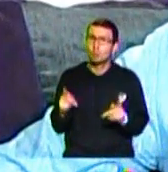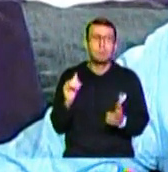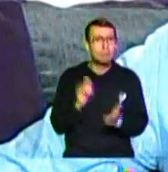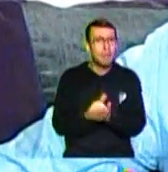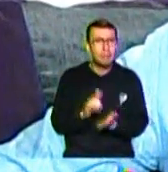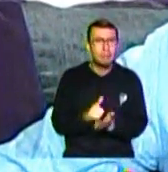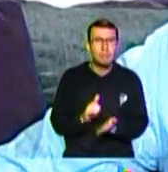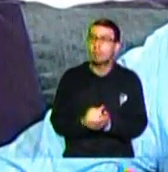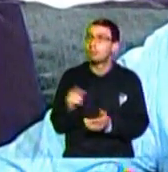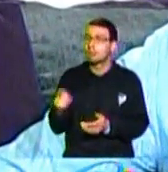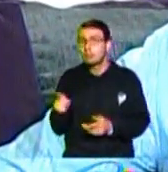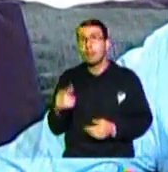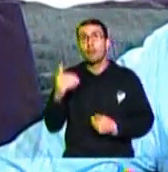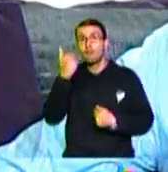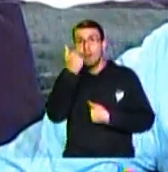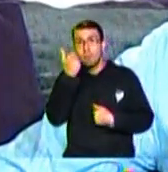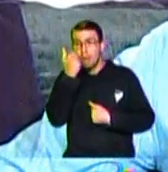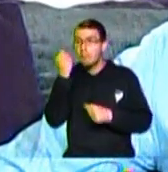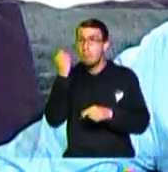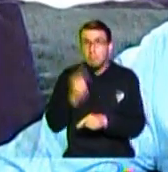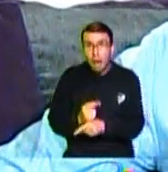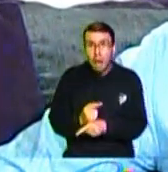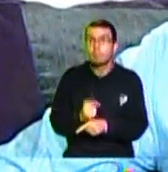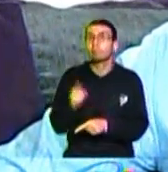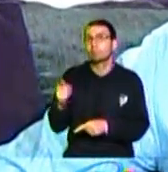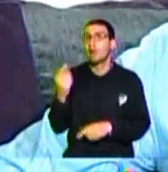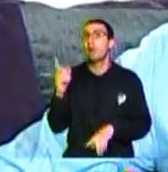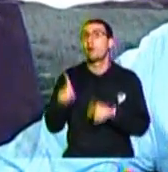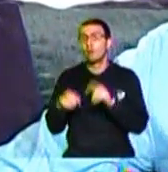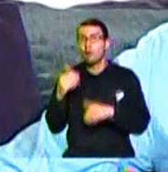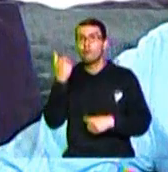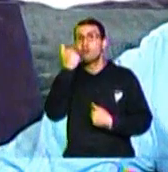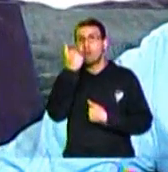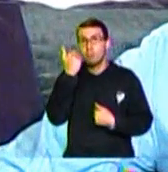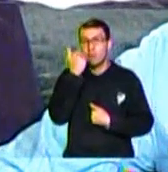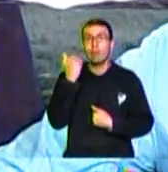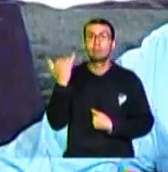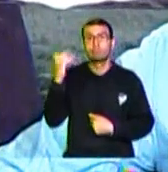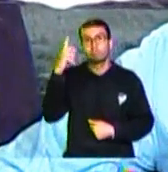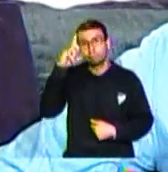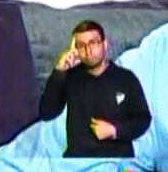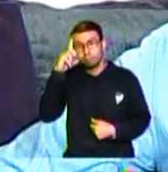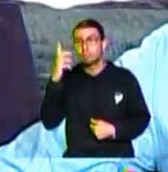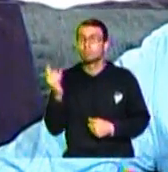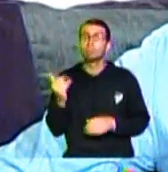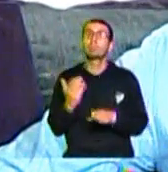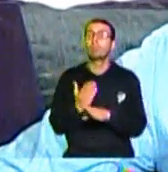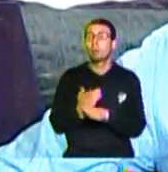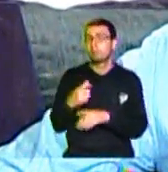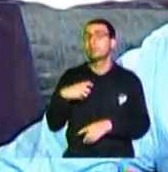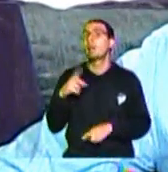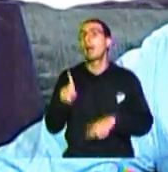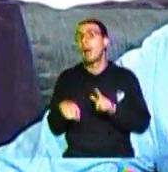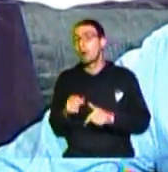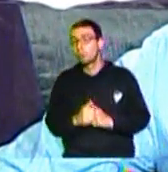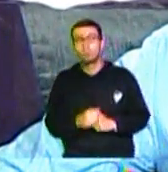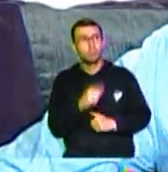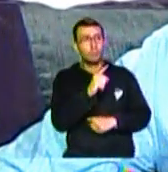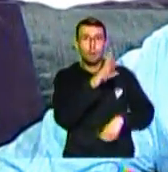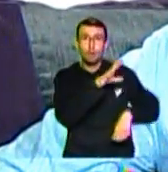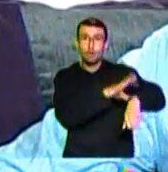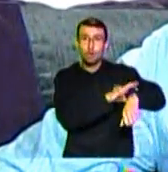de la enfermedad ginecológica. Y a raíz de unos programas que hemos hecho con el doctor Alejandro Mejía